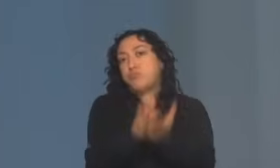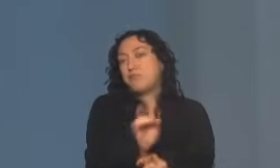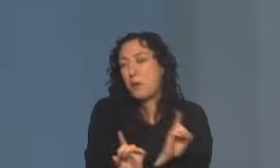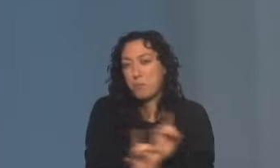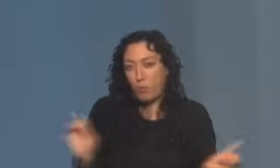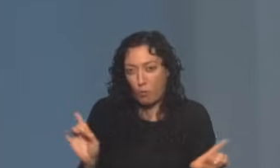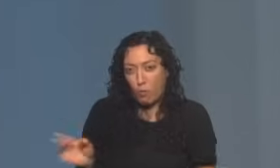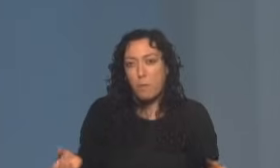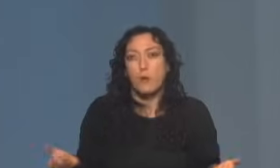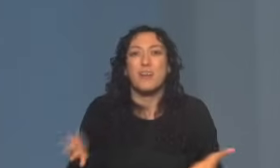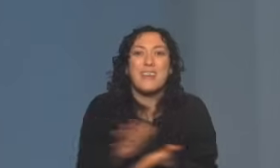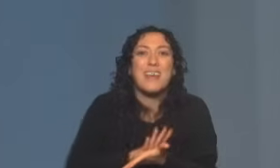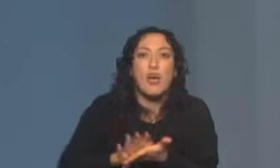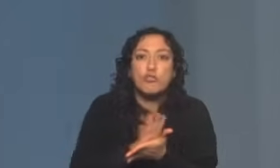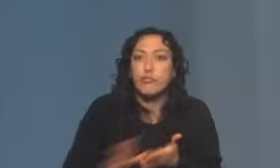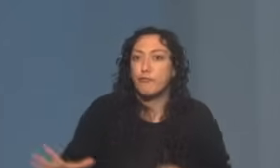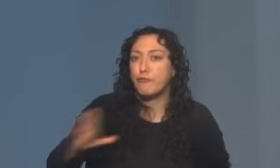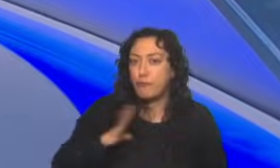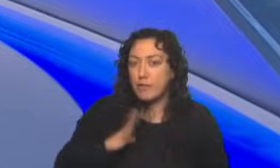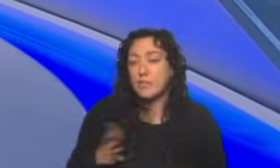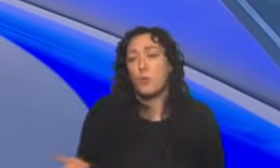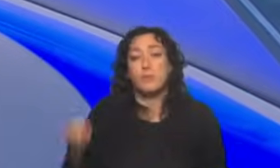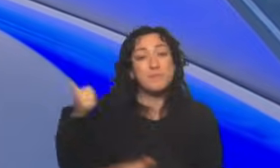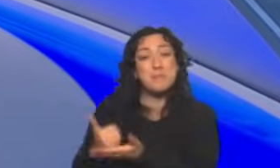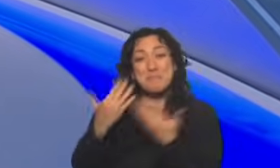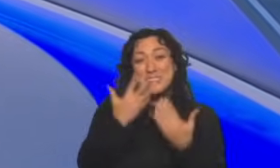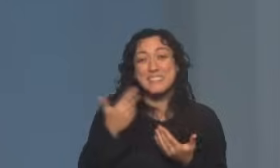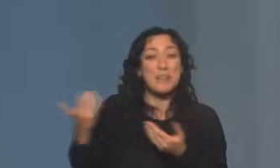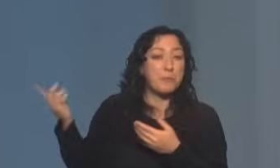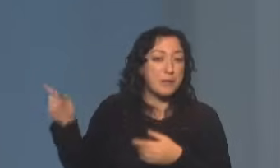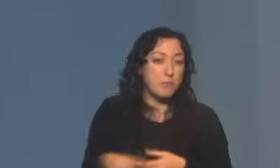efectivamente hay algo para negociar. Bien, Esteban, un placer. Muchas gracias por venir. Gracias a usted.